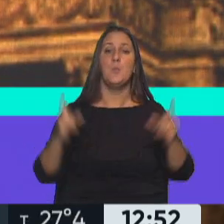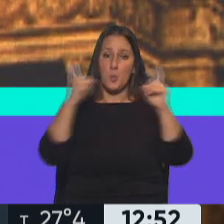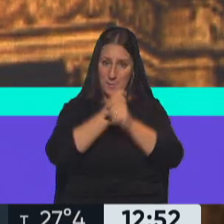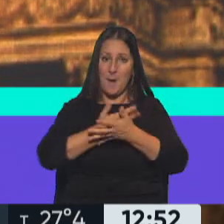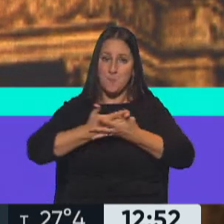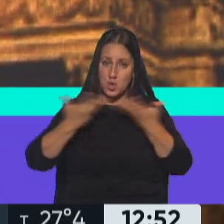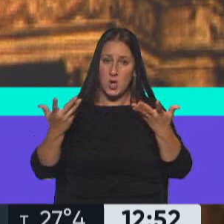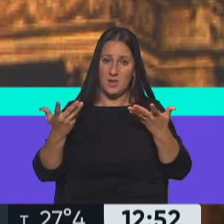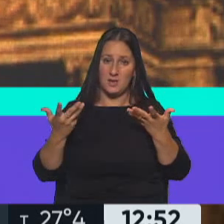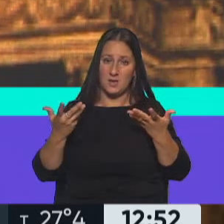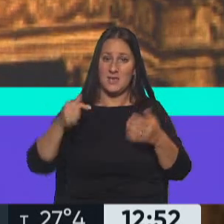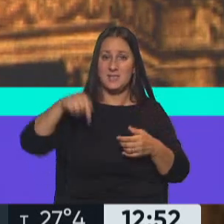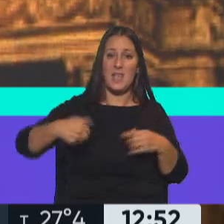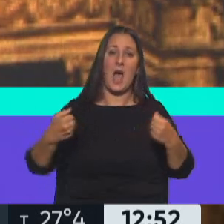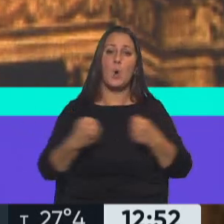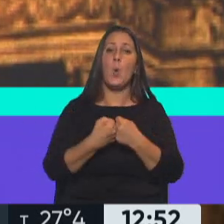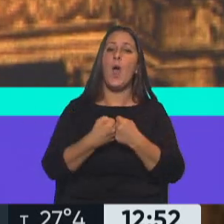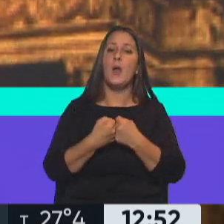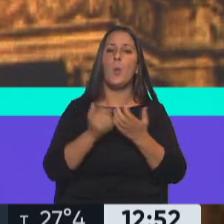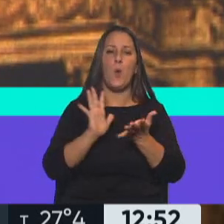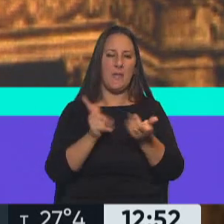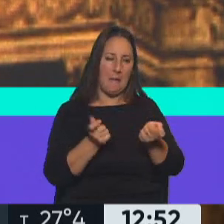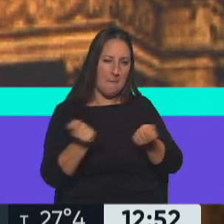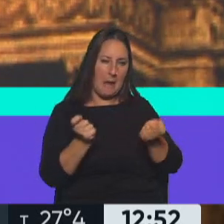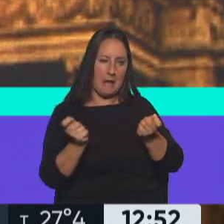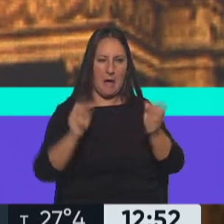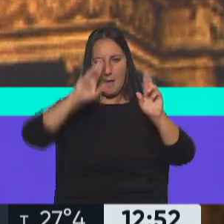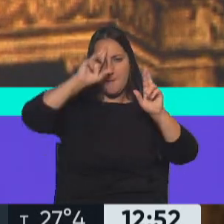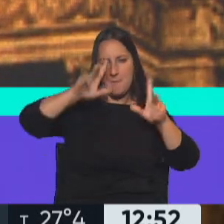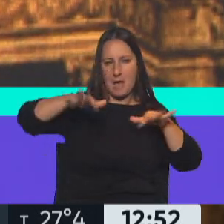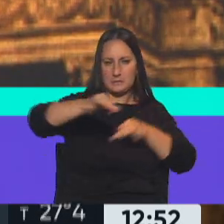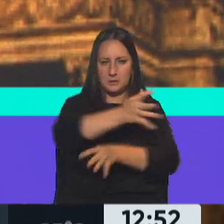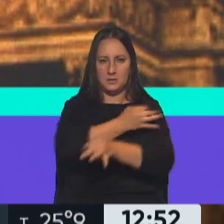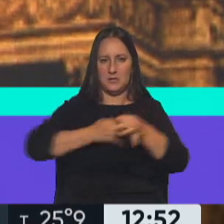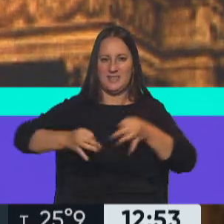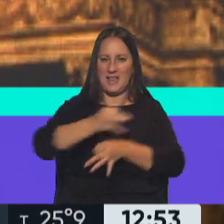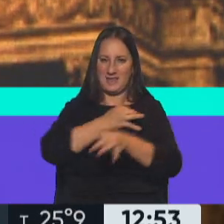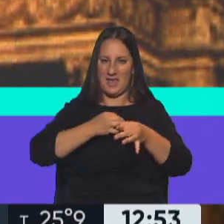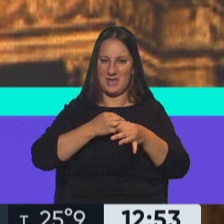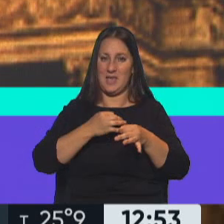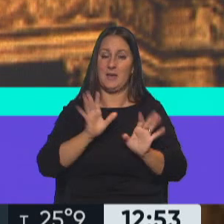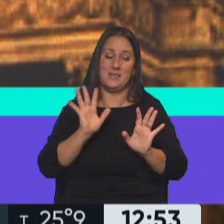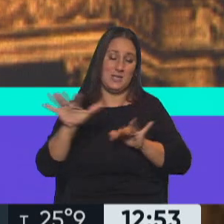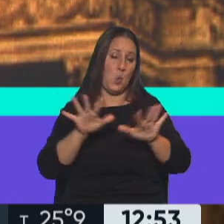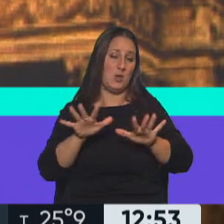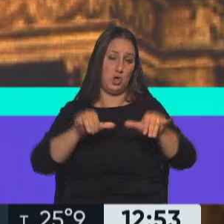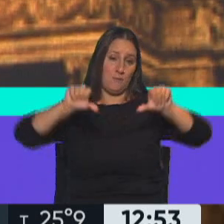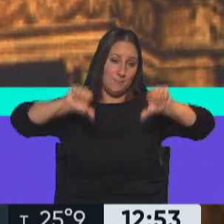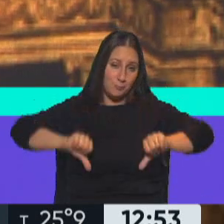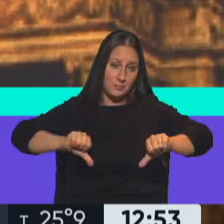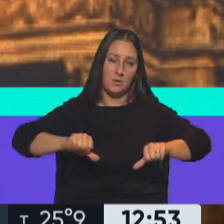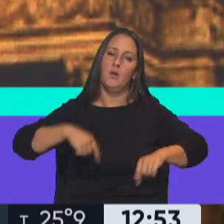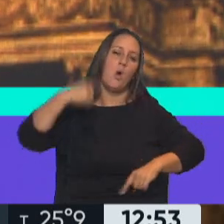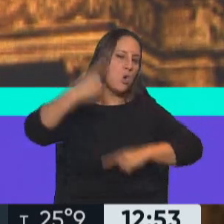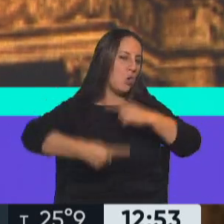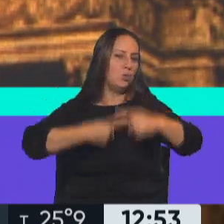problema que este acuerdo nos permite administrar una crisis que sabemos que vamos a tener que seguir lidiando